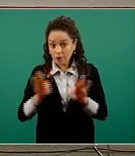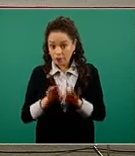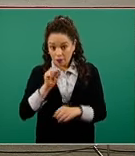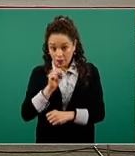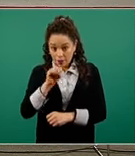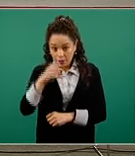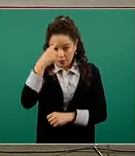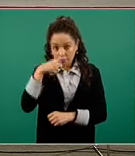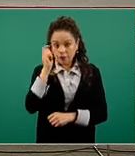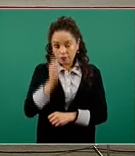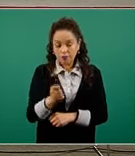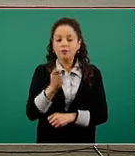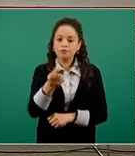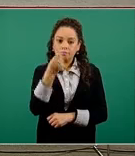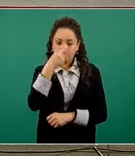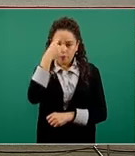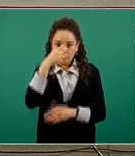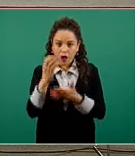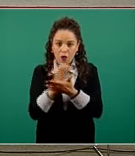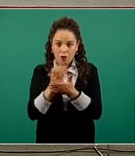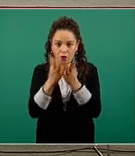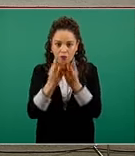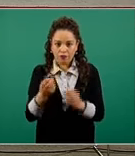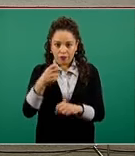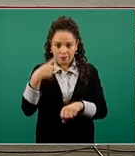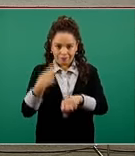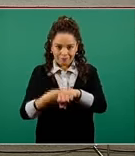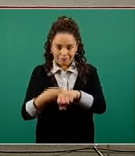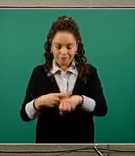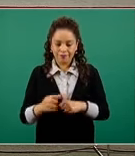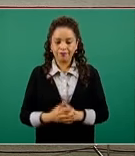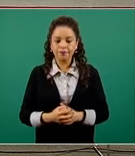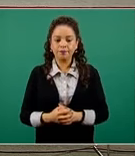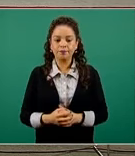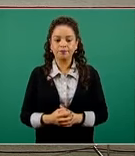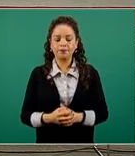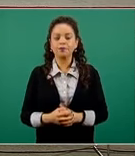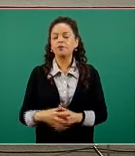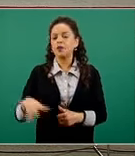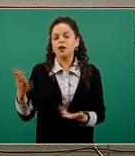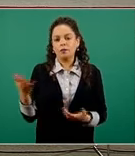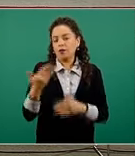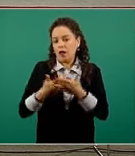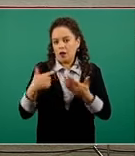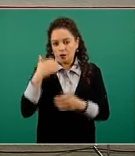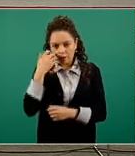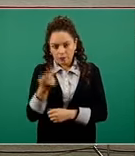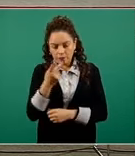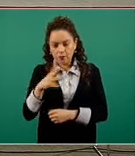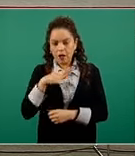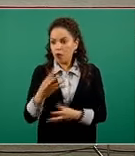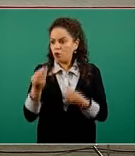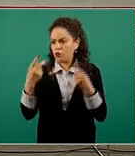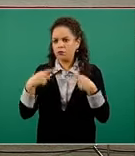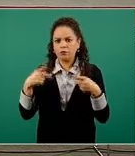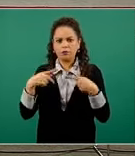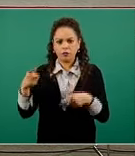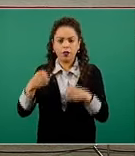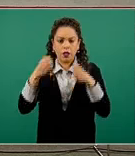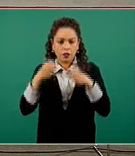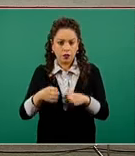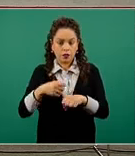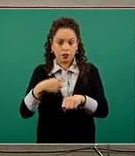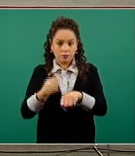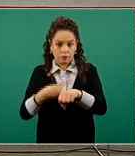el tratamiento de la enfermedad. Ahora, hay muchas personas con enfermedad leve o con enfermedad media, ¿no?, a las que les